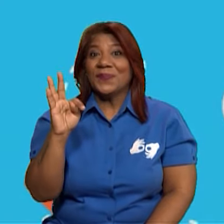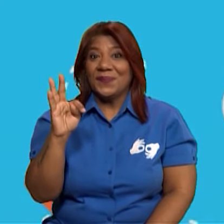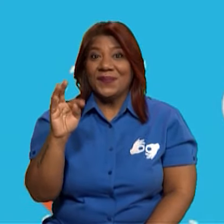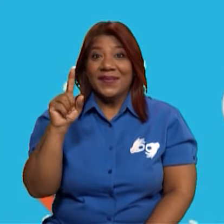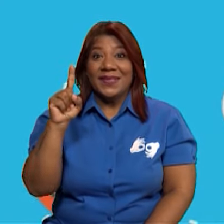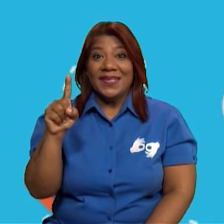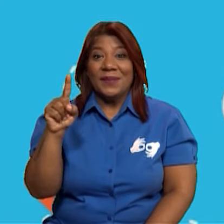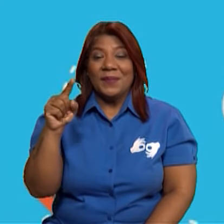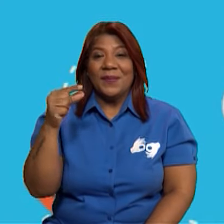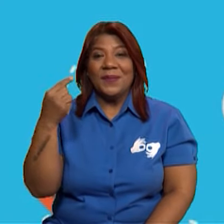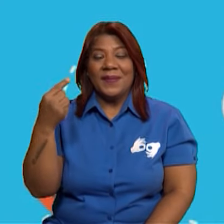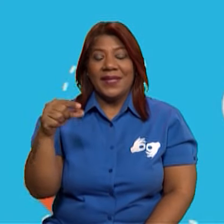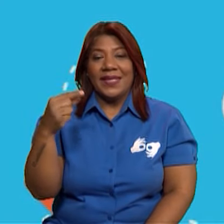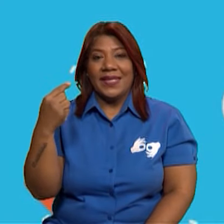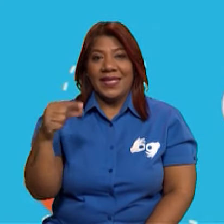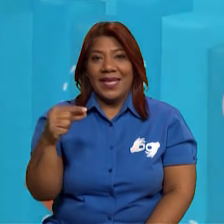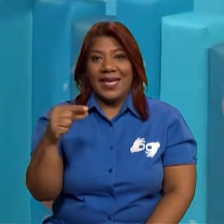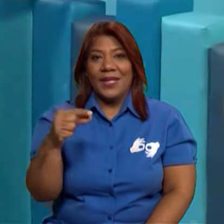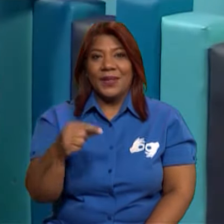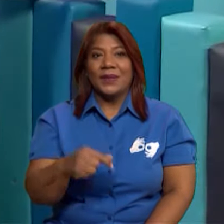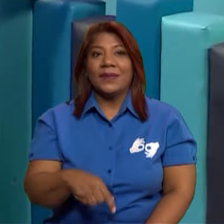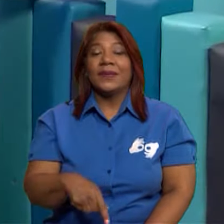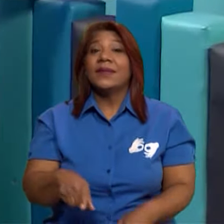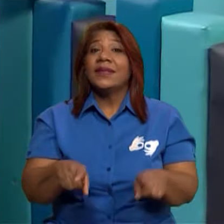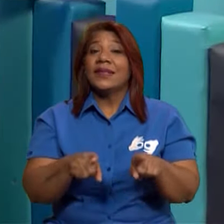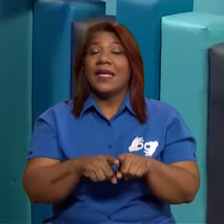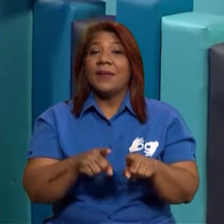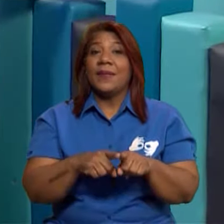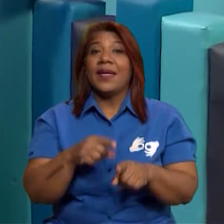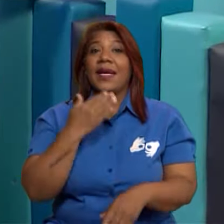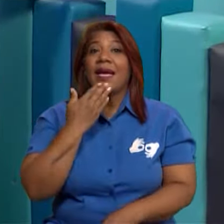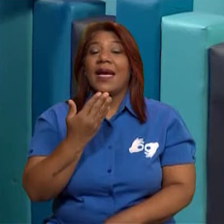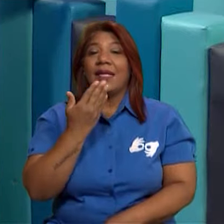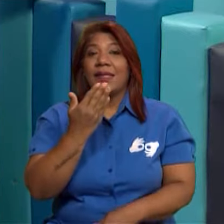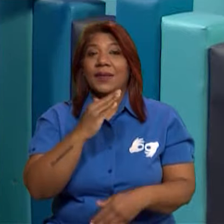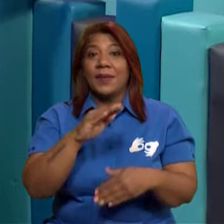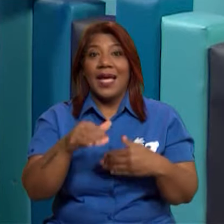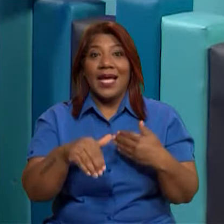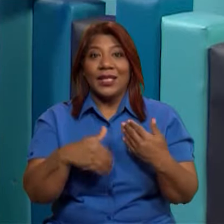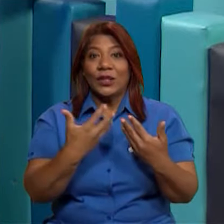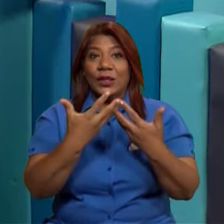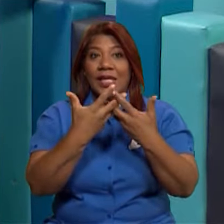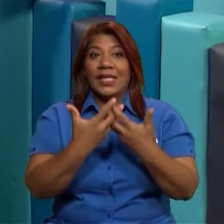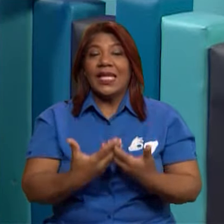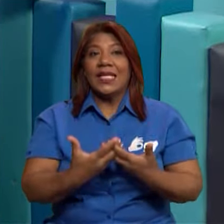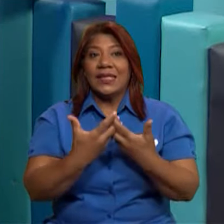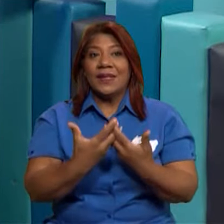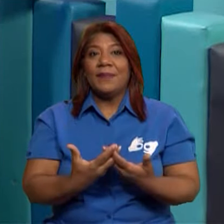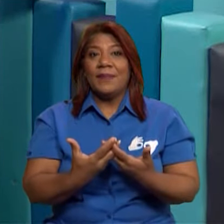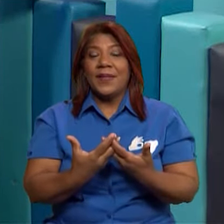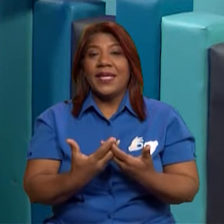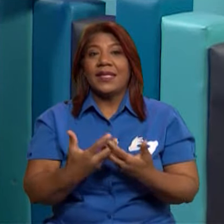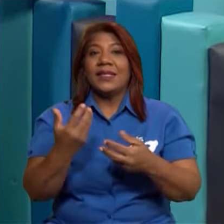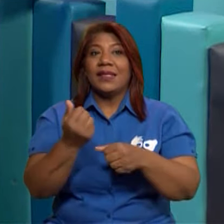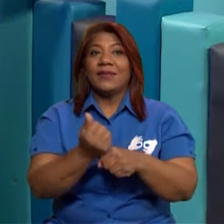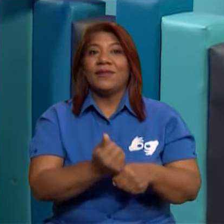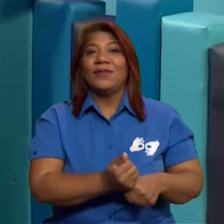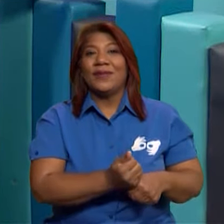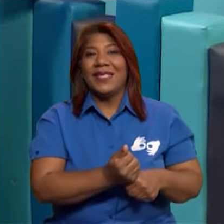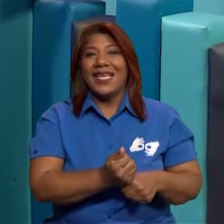la confección de esta clase. También agradecemos a todos nuestros patrocinadores,